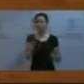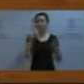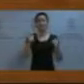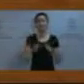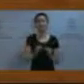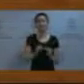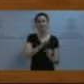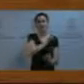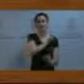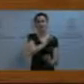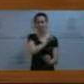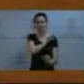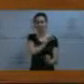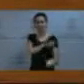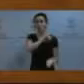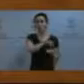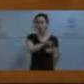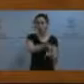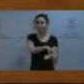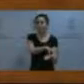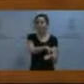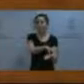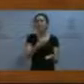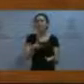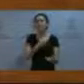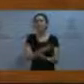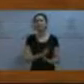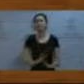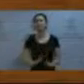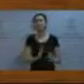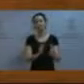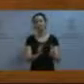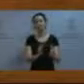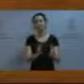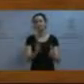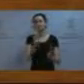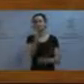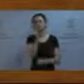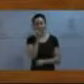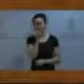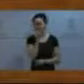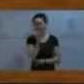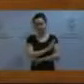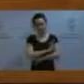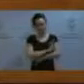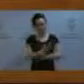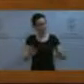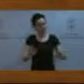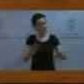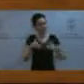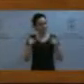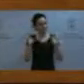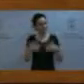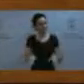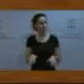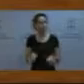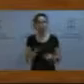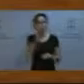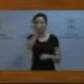en anteriores ocasiones, es el resultado de una pésima, nefasta gestión